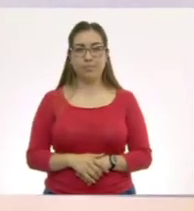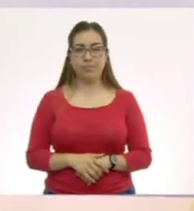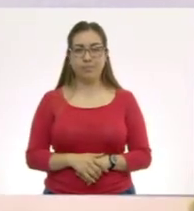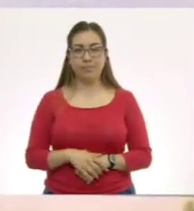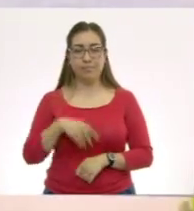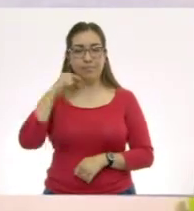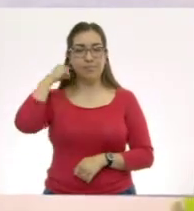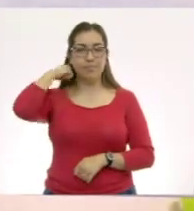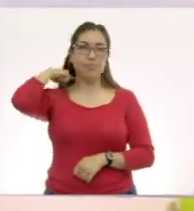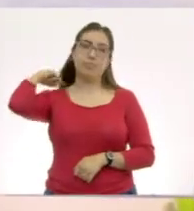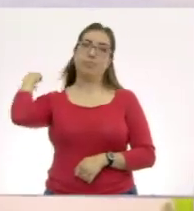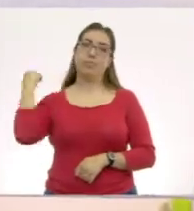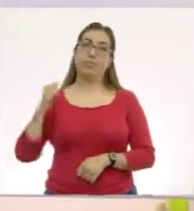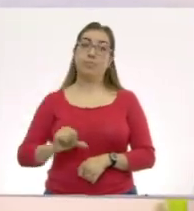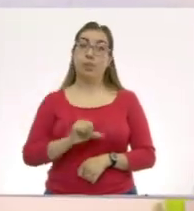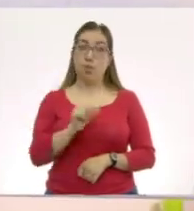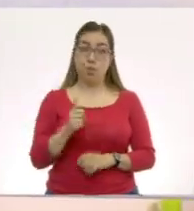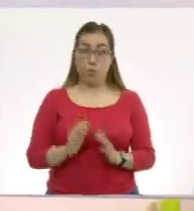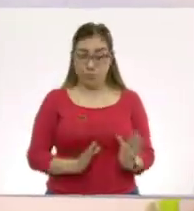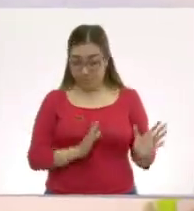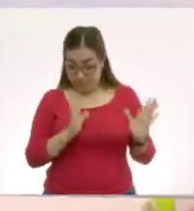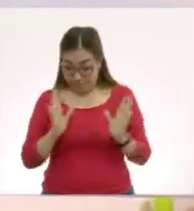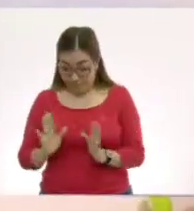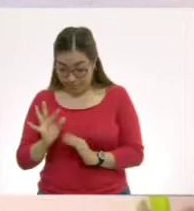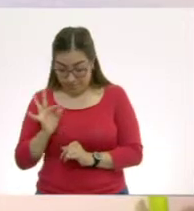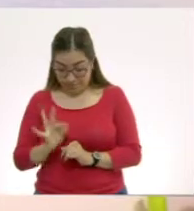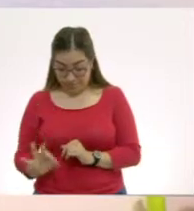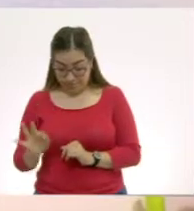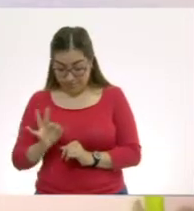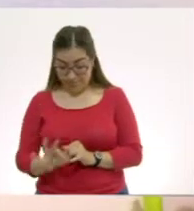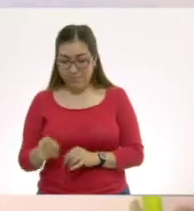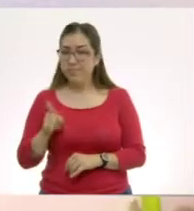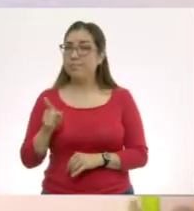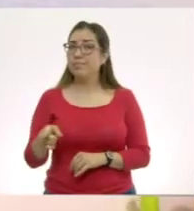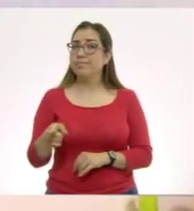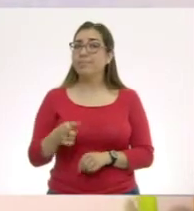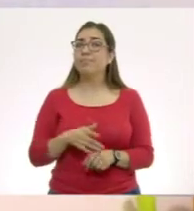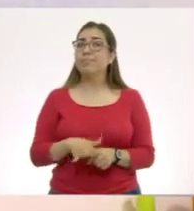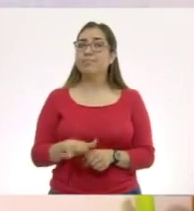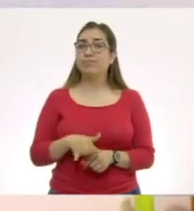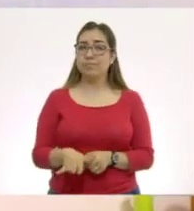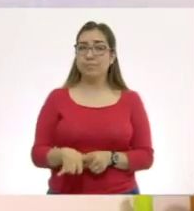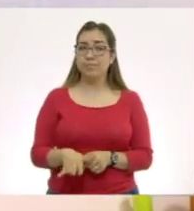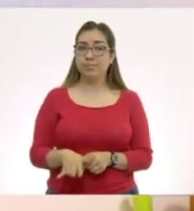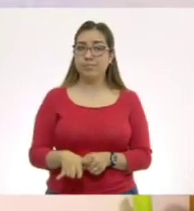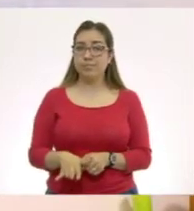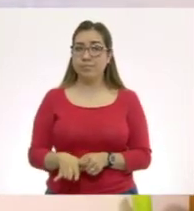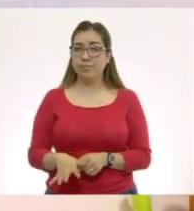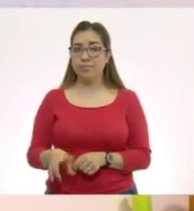16. El siguiente y último es el